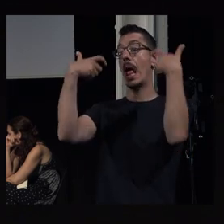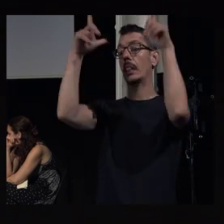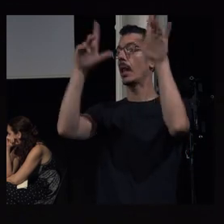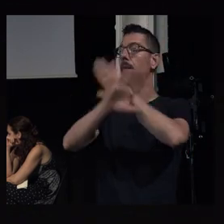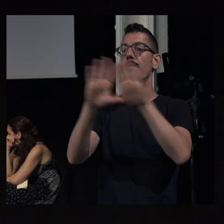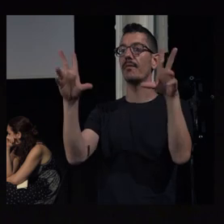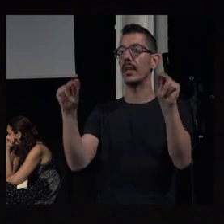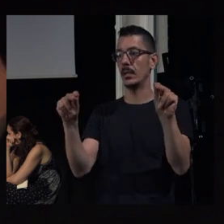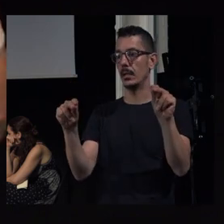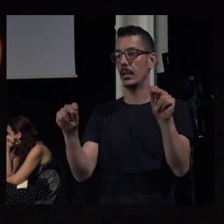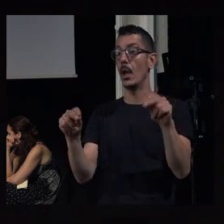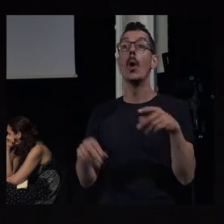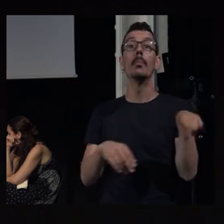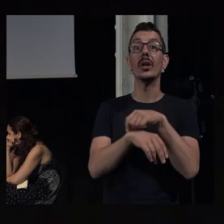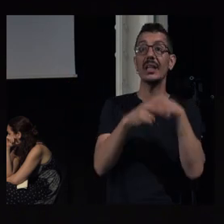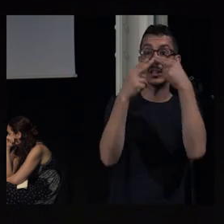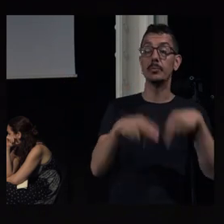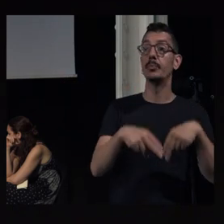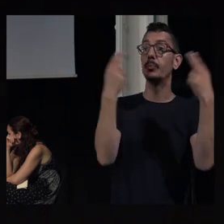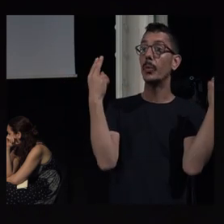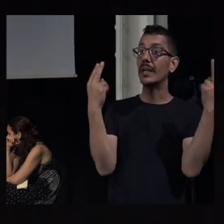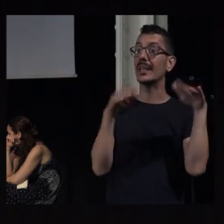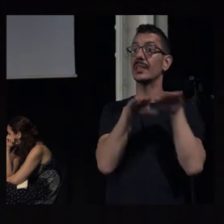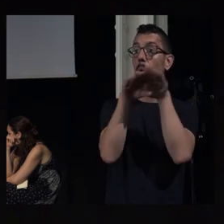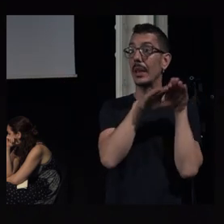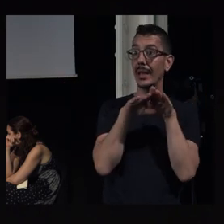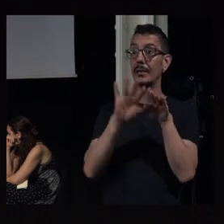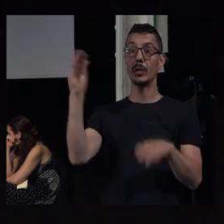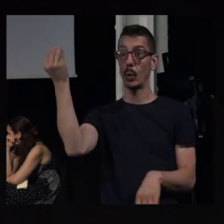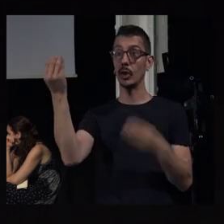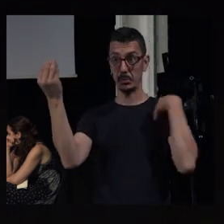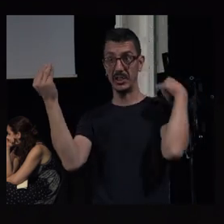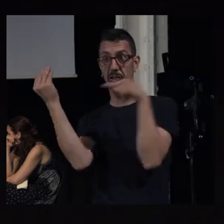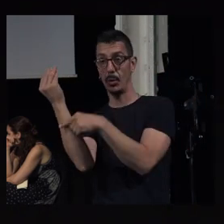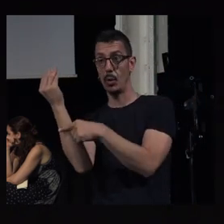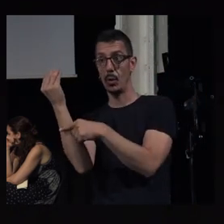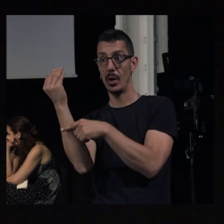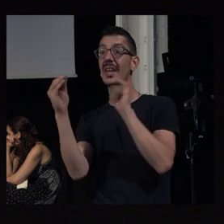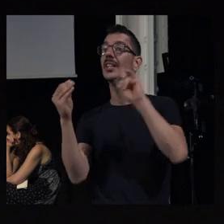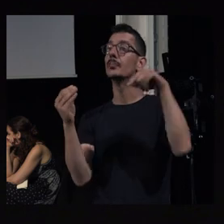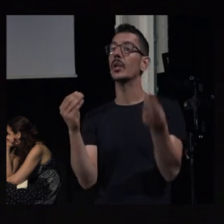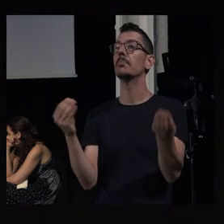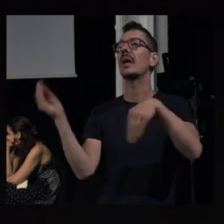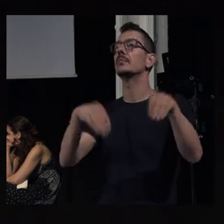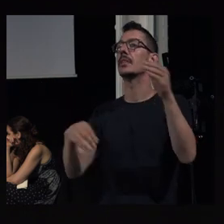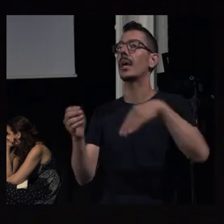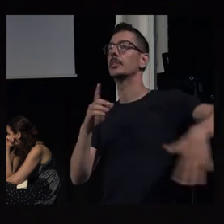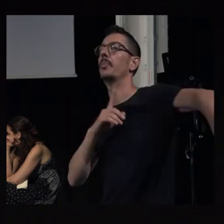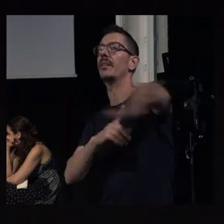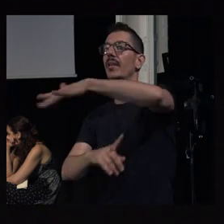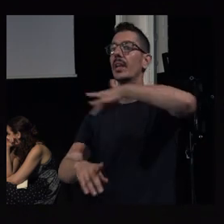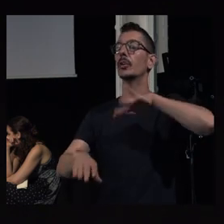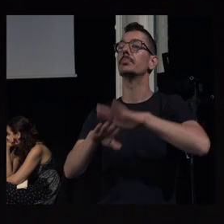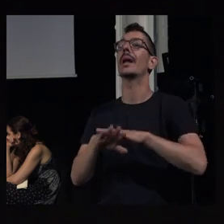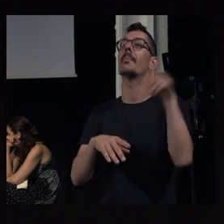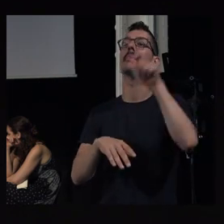hacer políticas públicas de igualdad manteniendo esa centralidad de ese sujeto y hacer políticas periféricas de ayuditas y de cositas para que